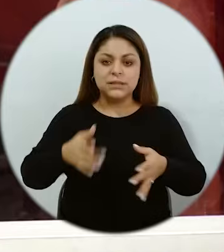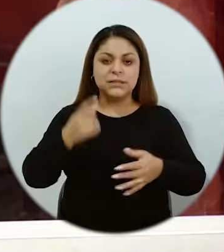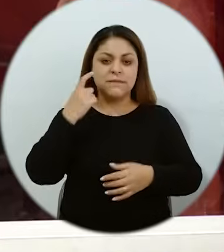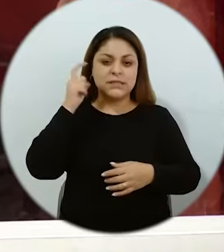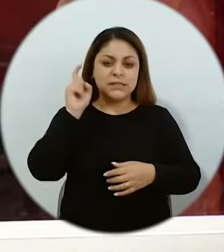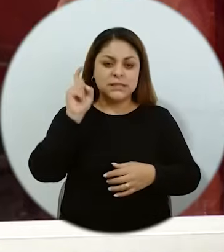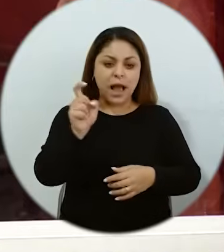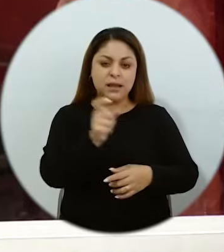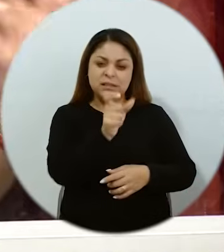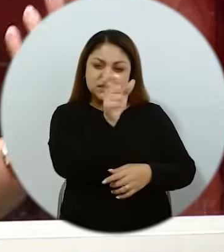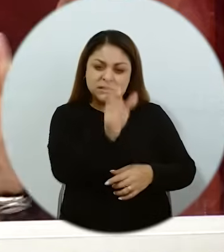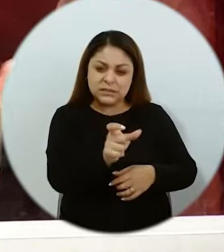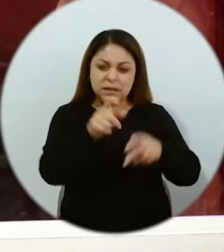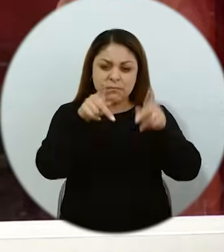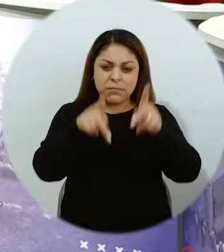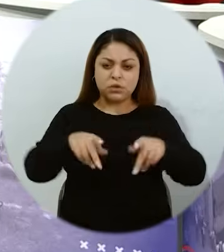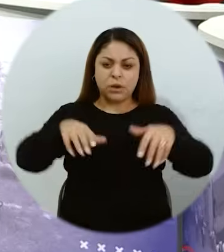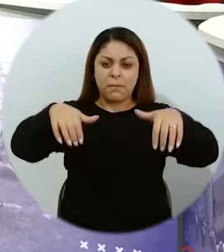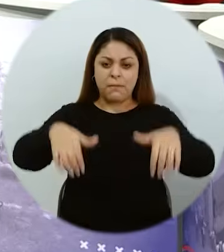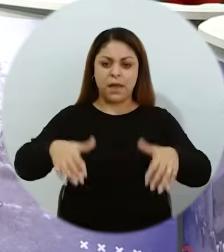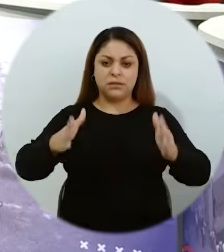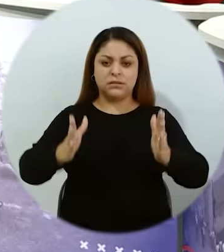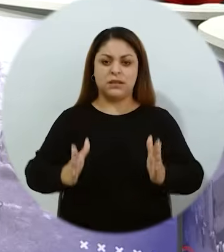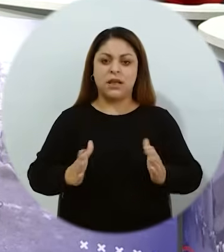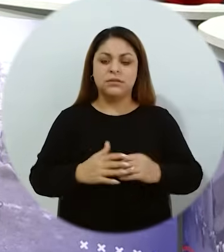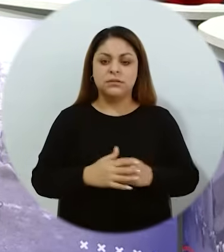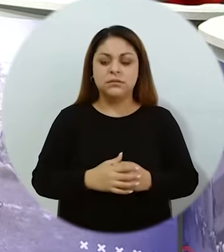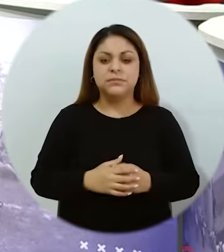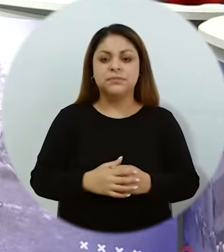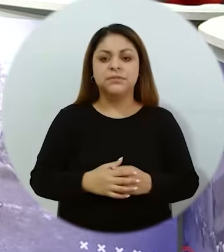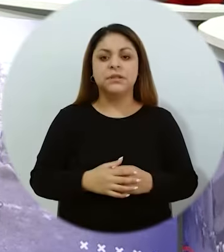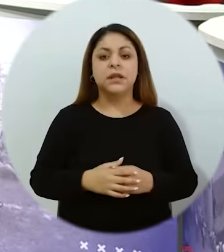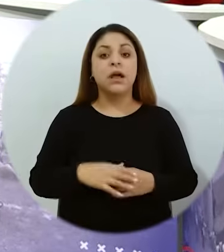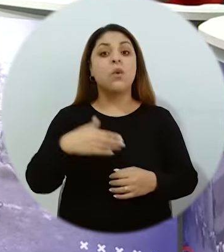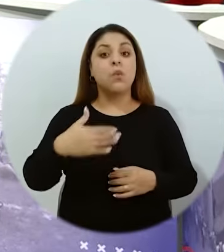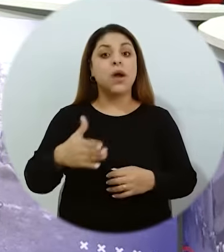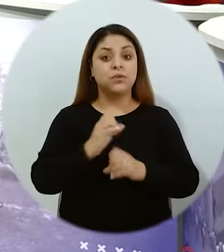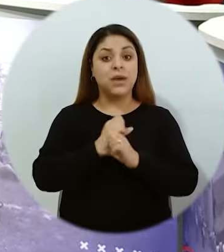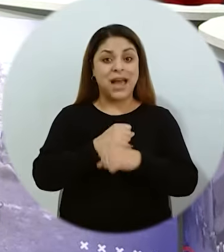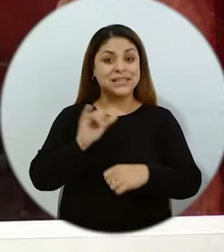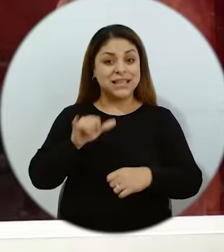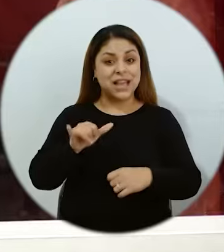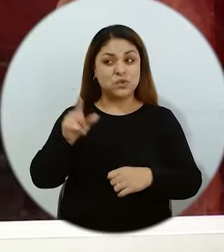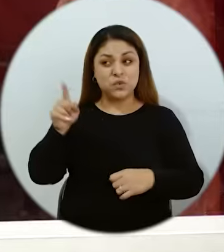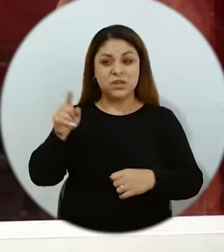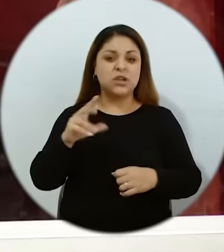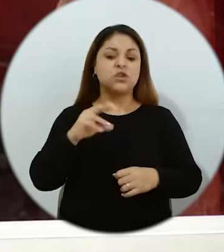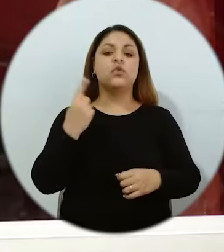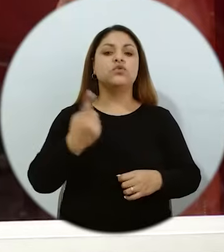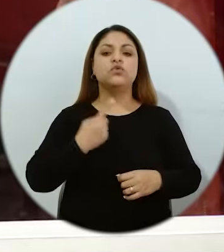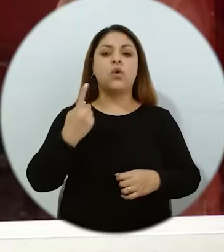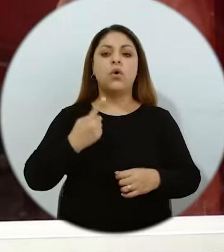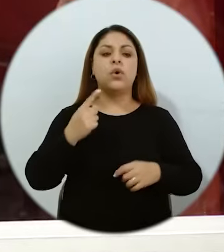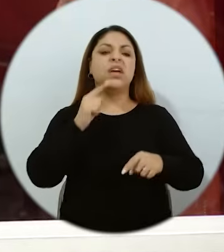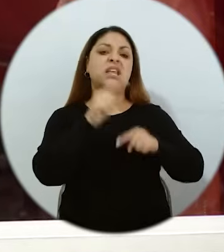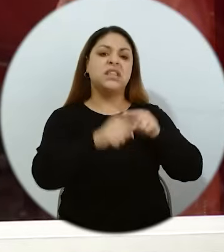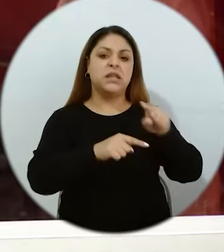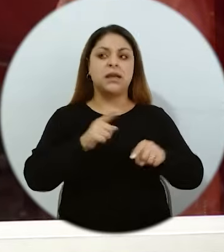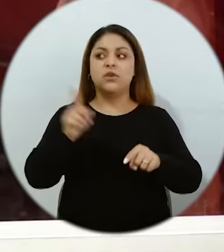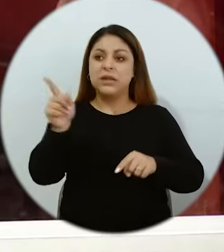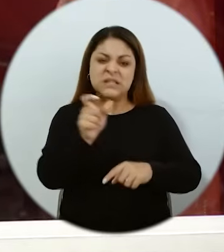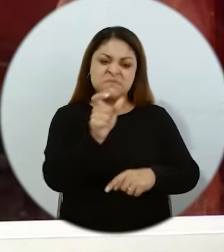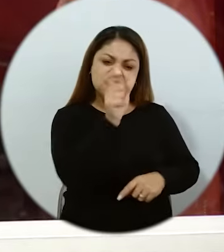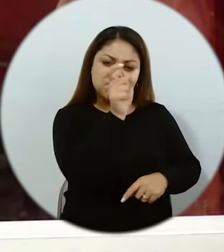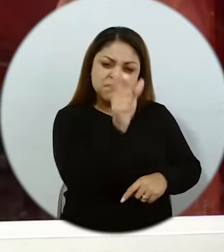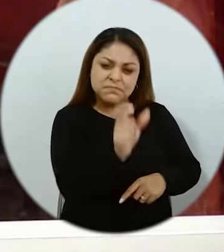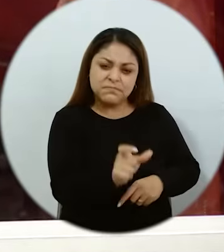juezas, contra el fiscal, contra personas magistradas, ¿verdad? Cuando uno hace eso, que va más de la crítica, individualiza y